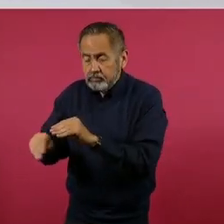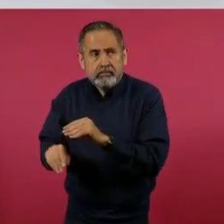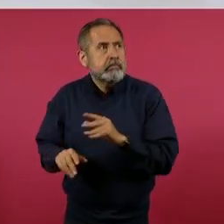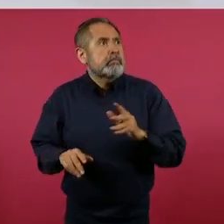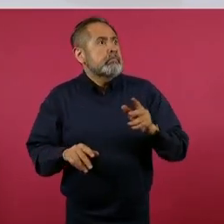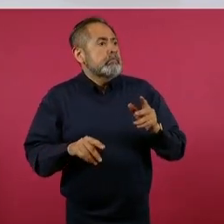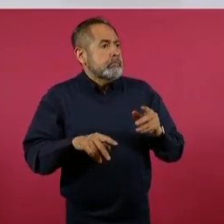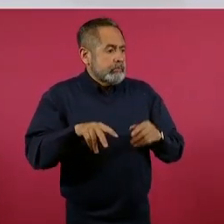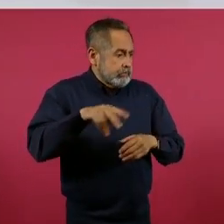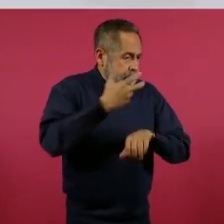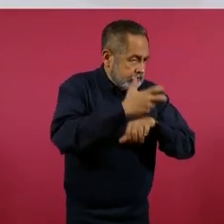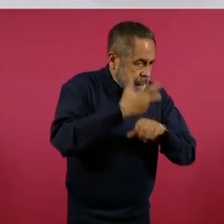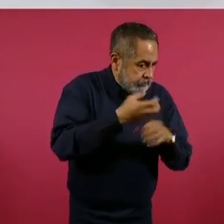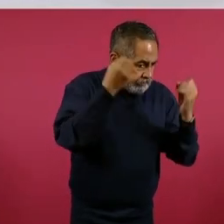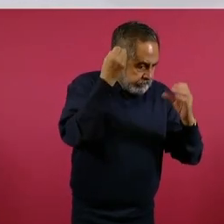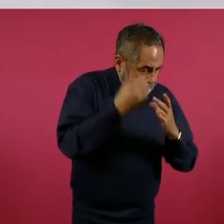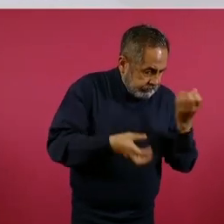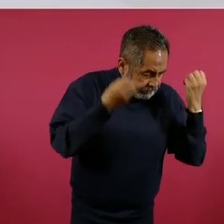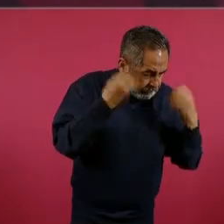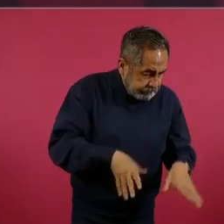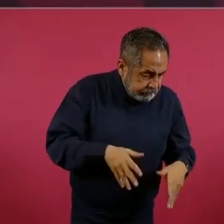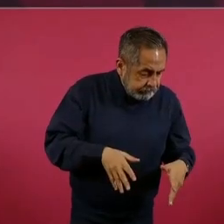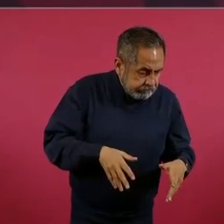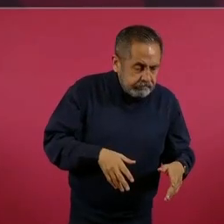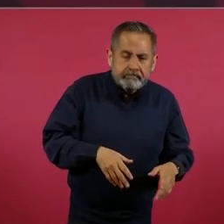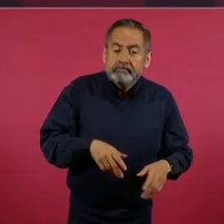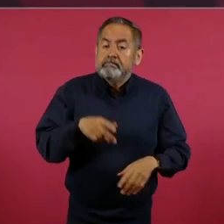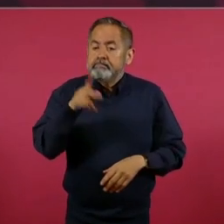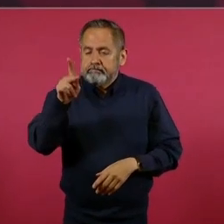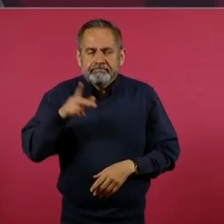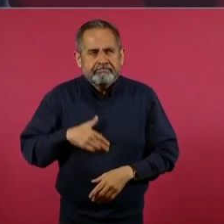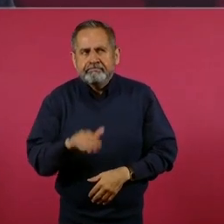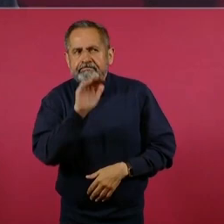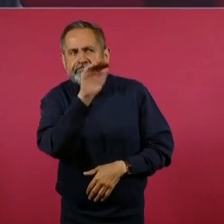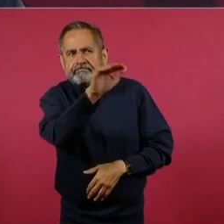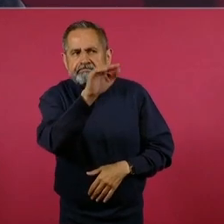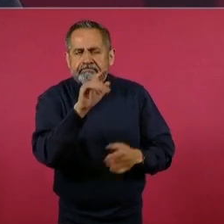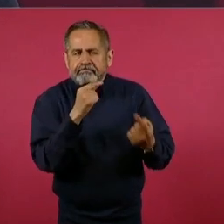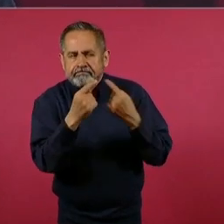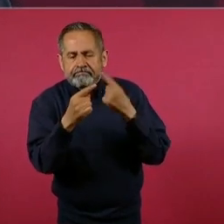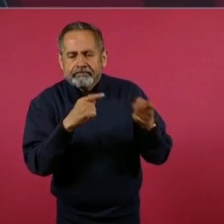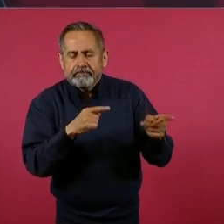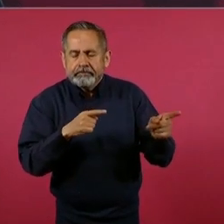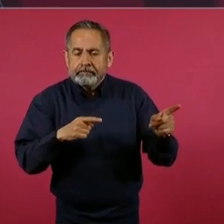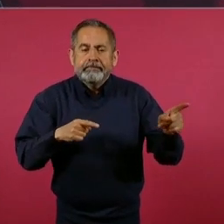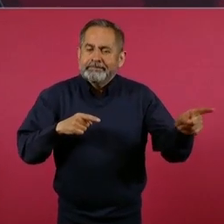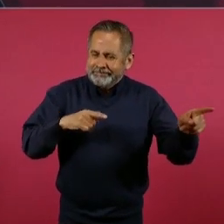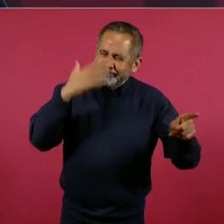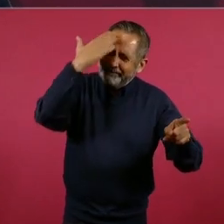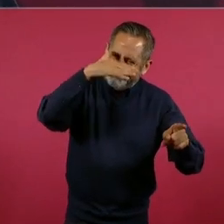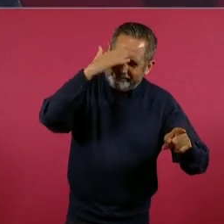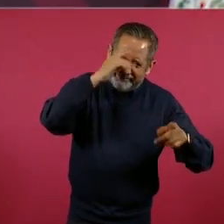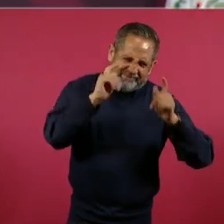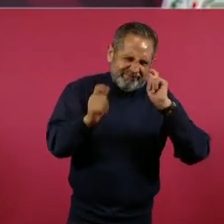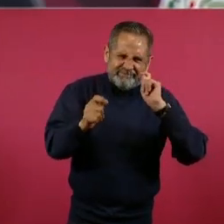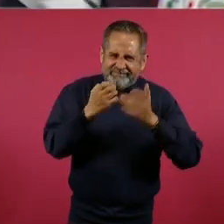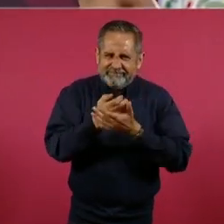hombre de visión, entendió que no podían convertir a Estados Unidos en un